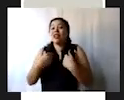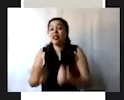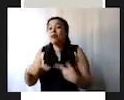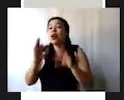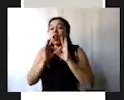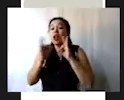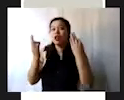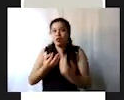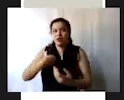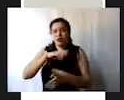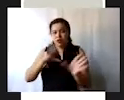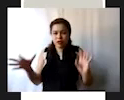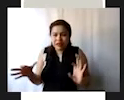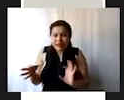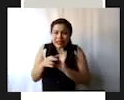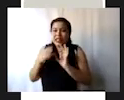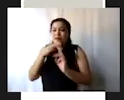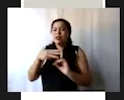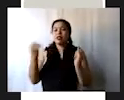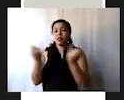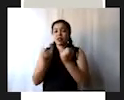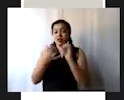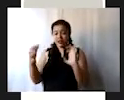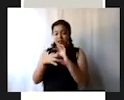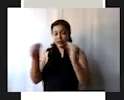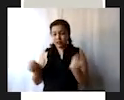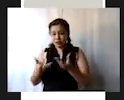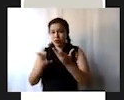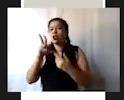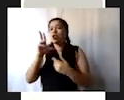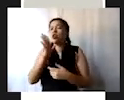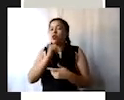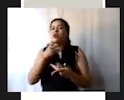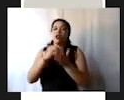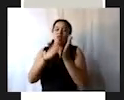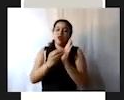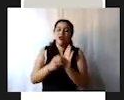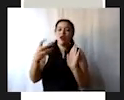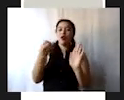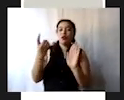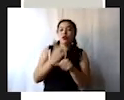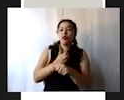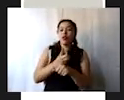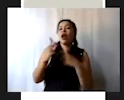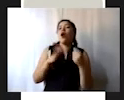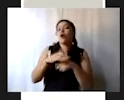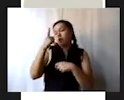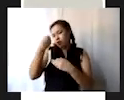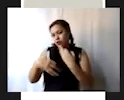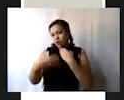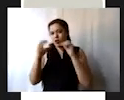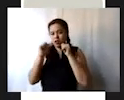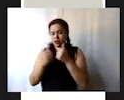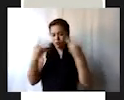de articular el mismo mensaje. Y la oportunidad que nos da la agenda es precisamente de hacer eso. Entonces,